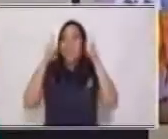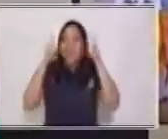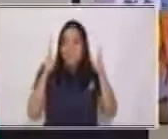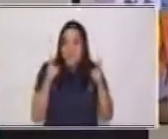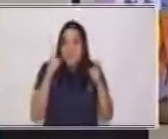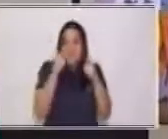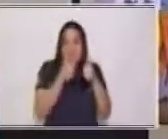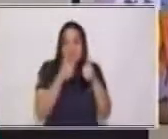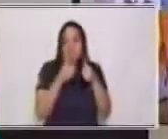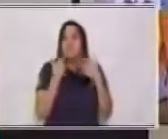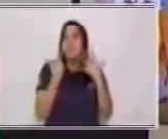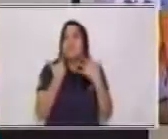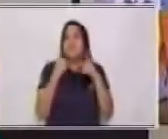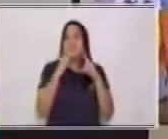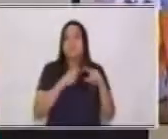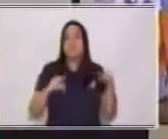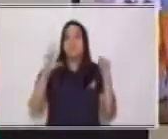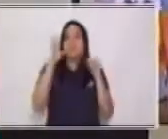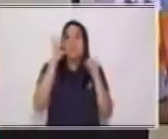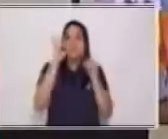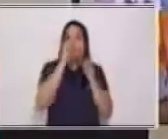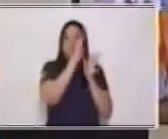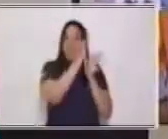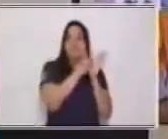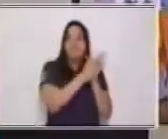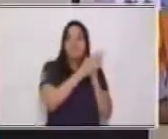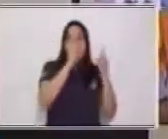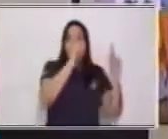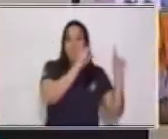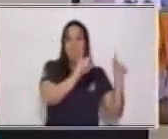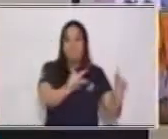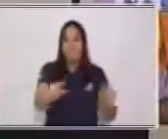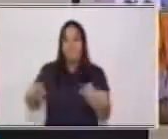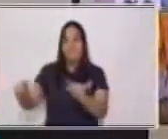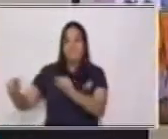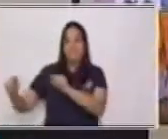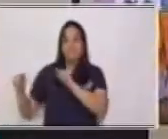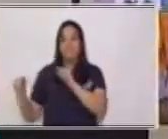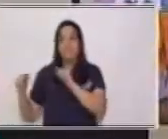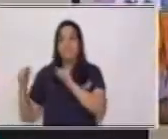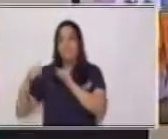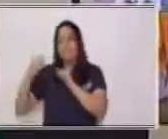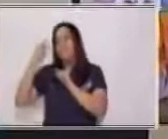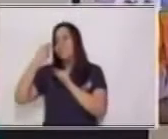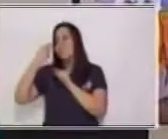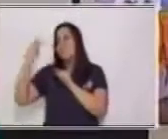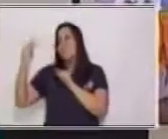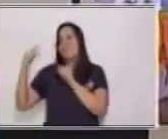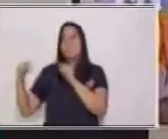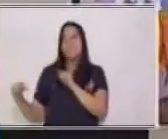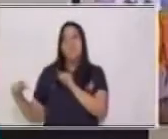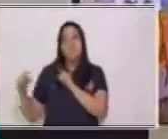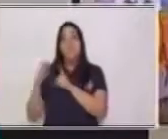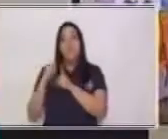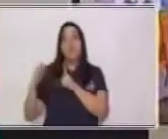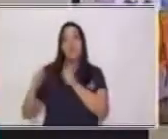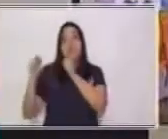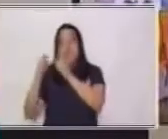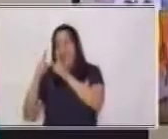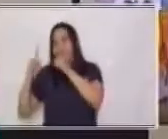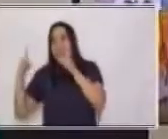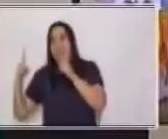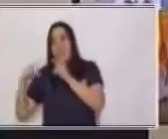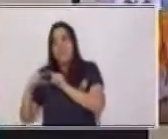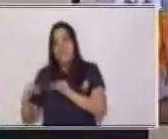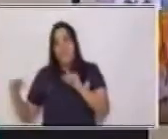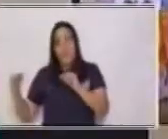Muy bien, excelente. Vamos muy bien. Entonces la vamos a colocar acá. La